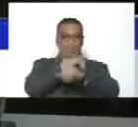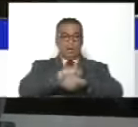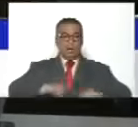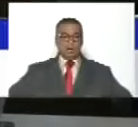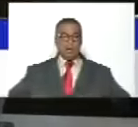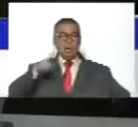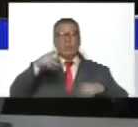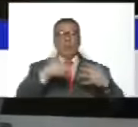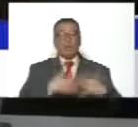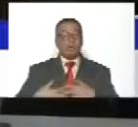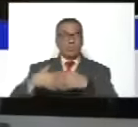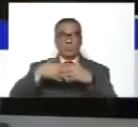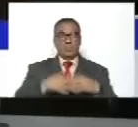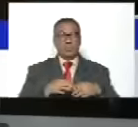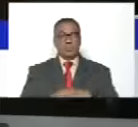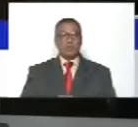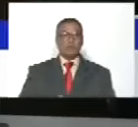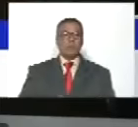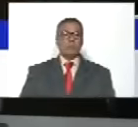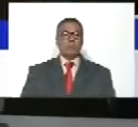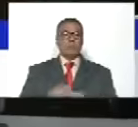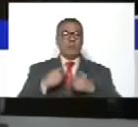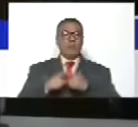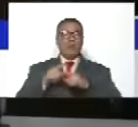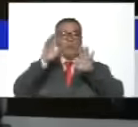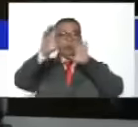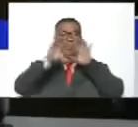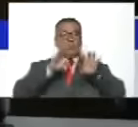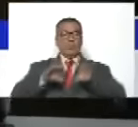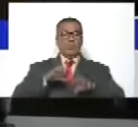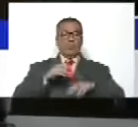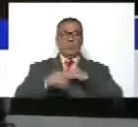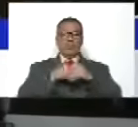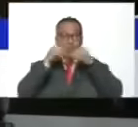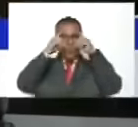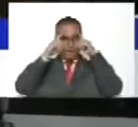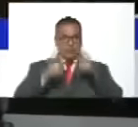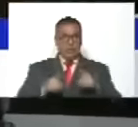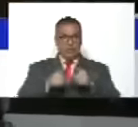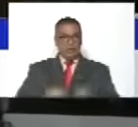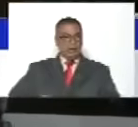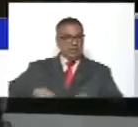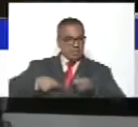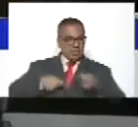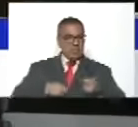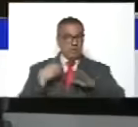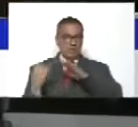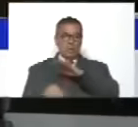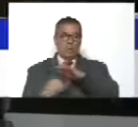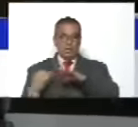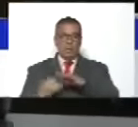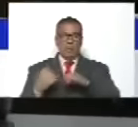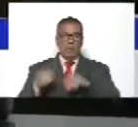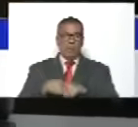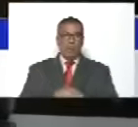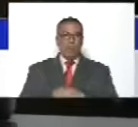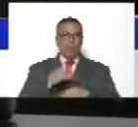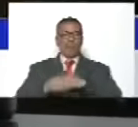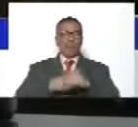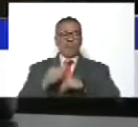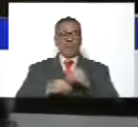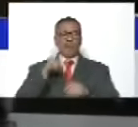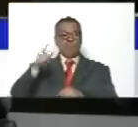los Estados Unidos de Norteamérica, por distintos países que han decidido atacar la institucionalidad, se